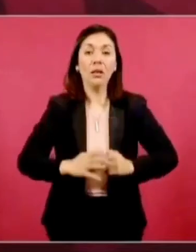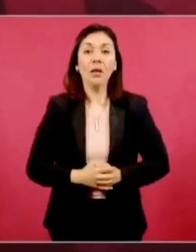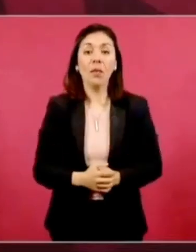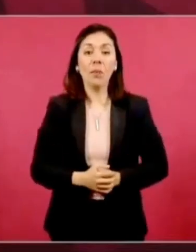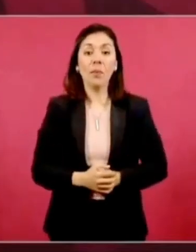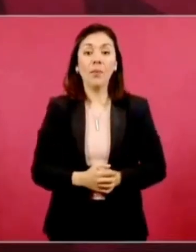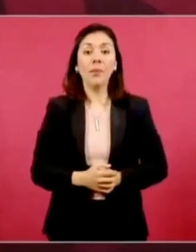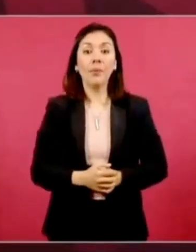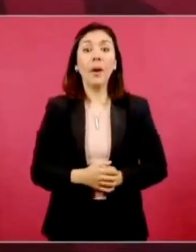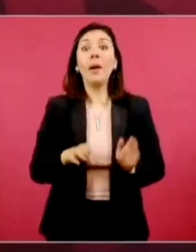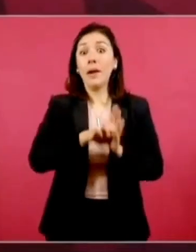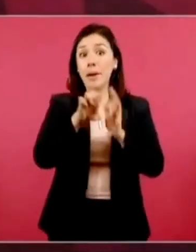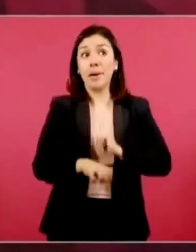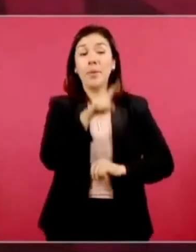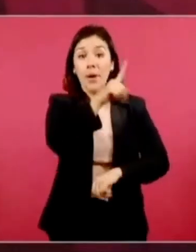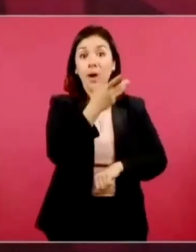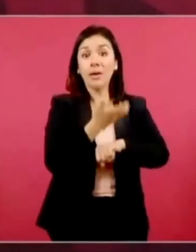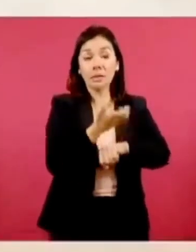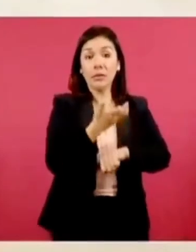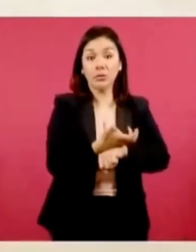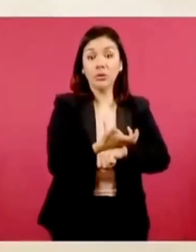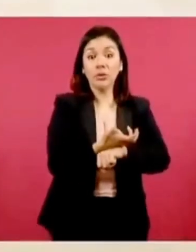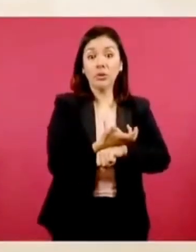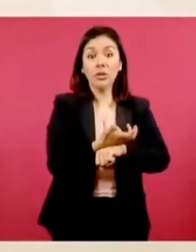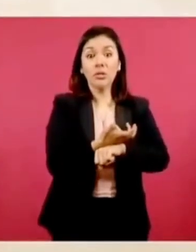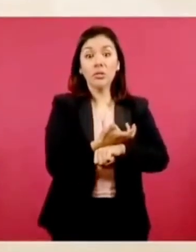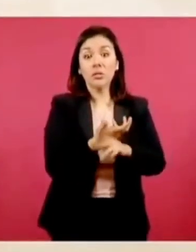En el caso de Estados Unidos,